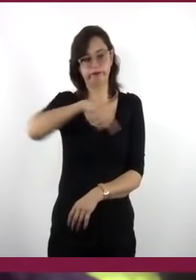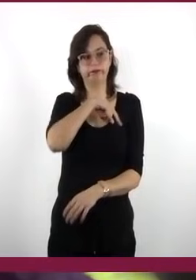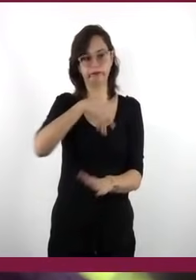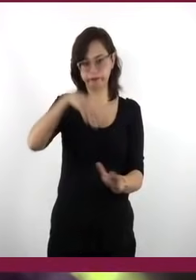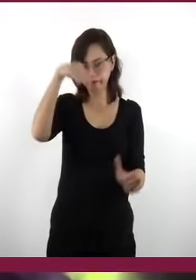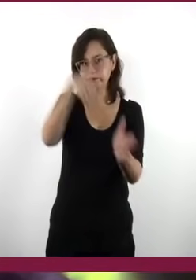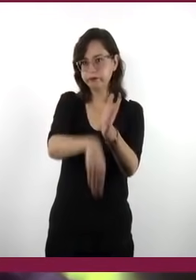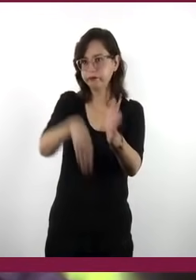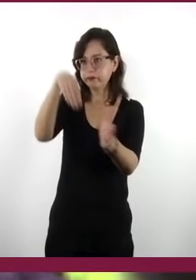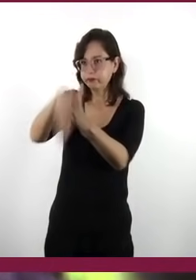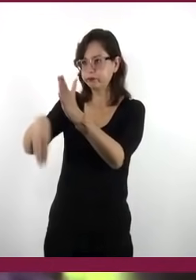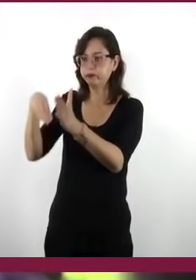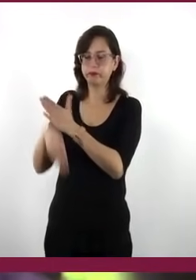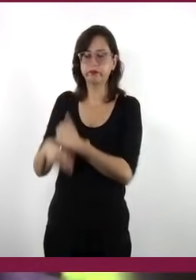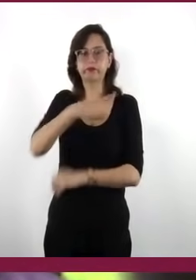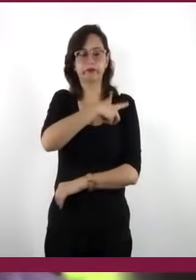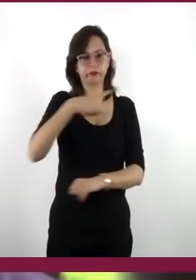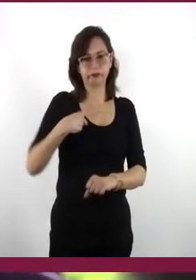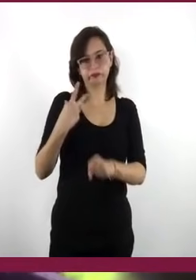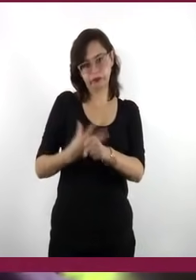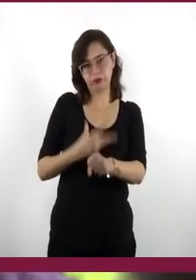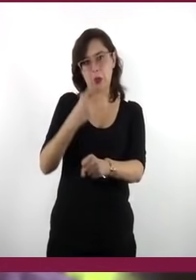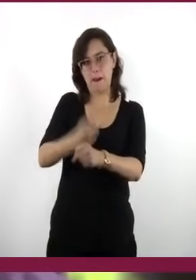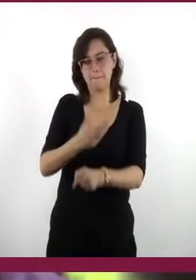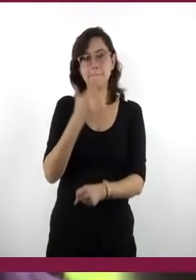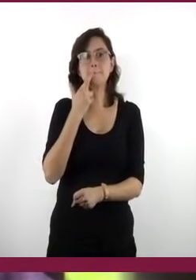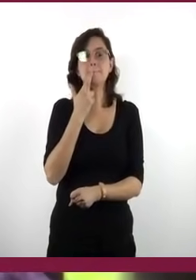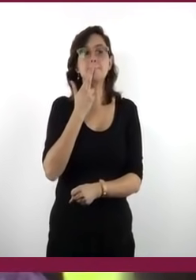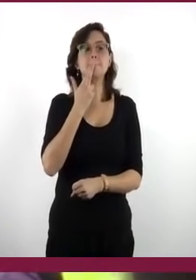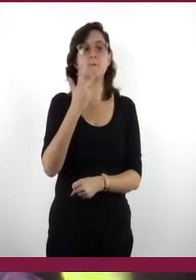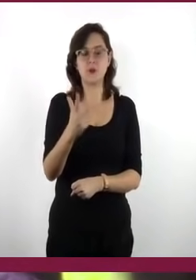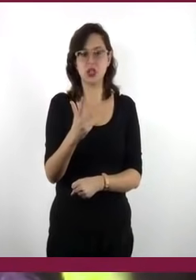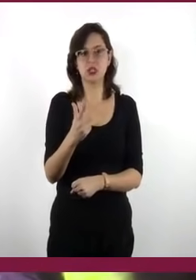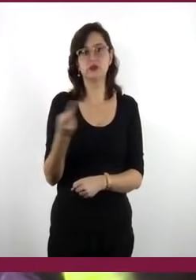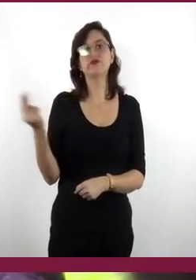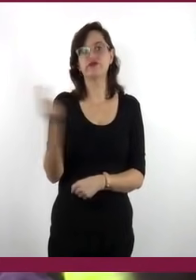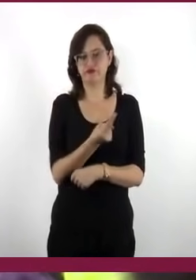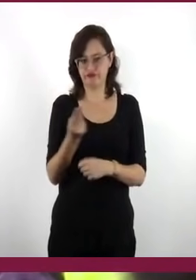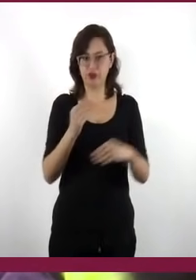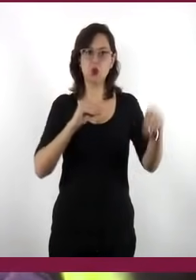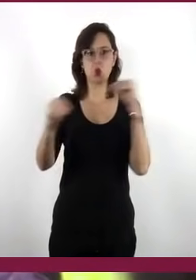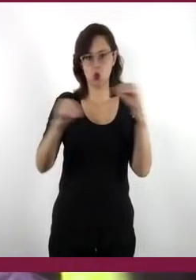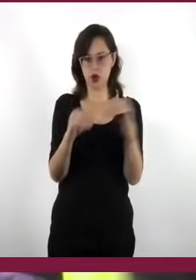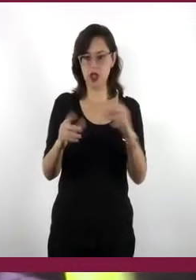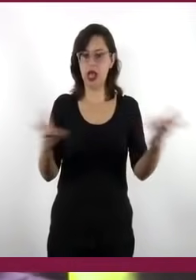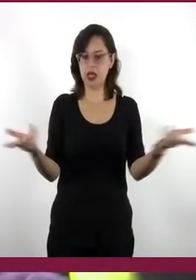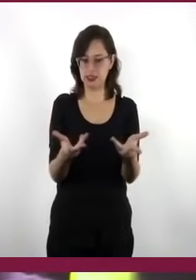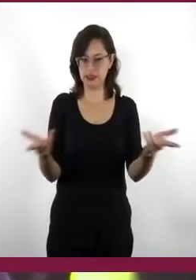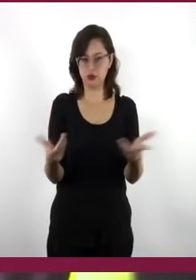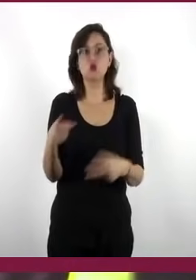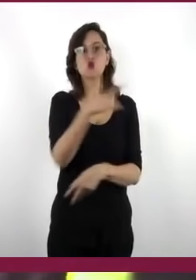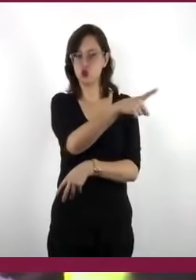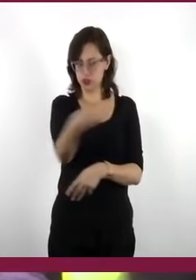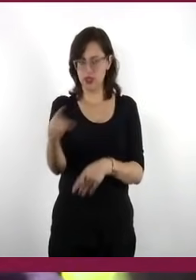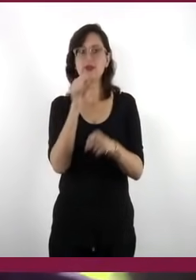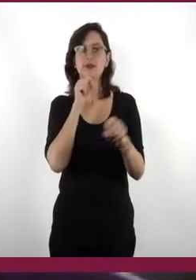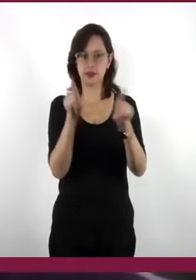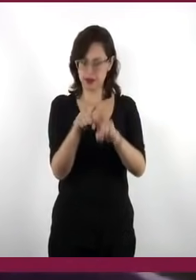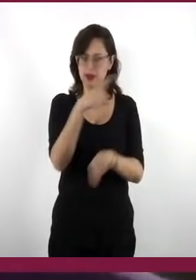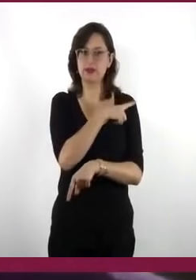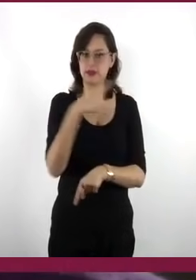Y nosotros lo tenemos que mejorar. Y para mejorarlo se necesita acción. Y ustedes necesitan hacer algo.